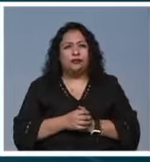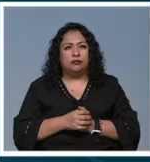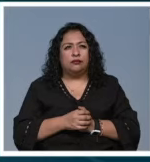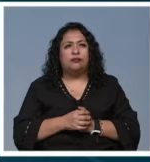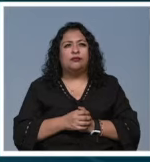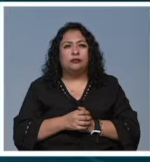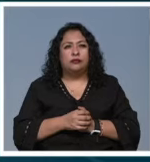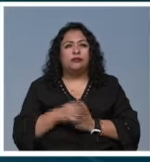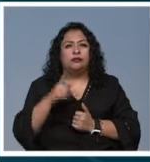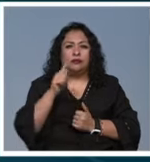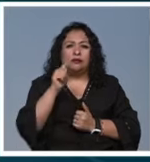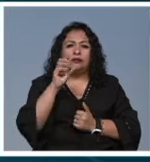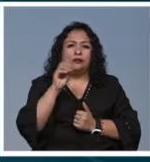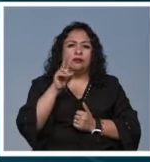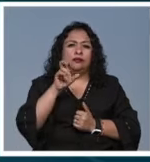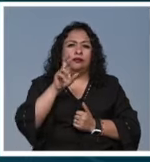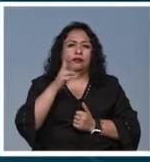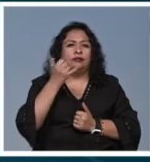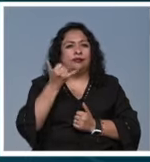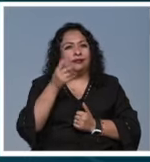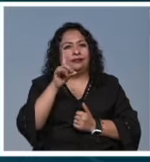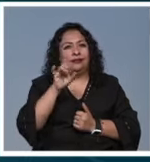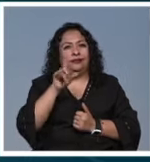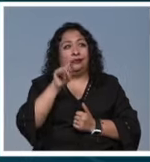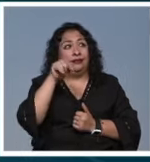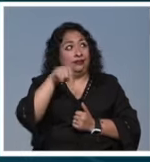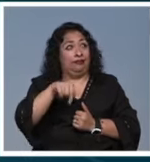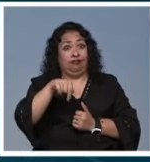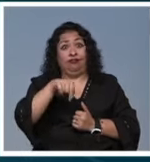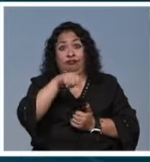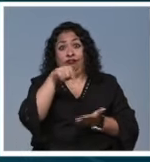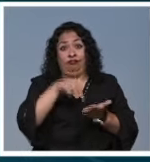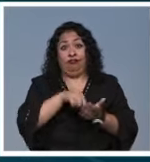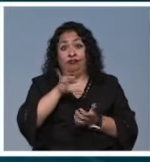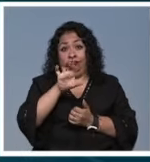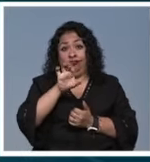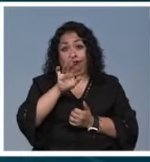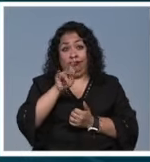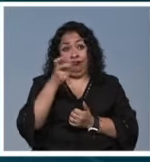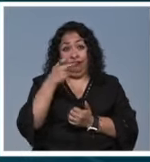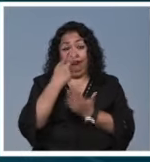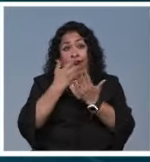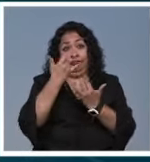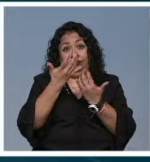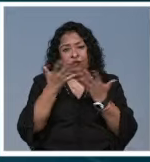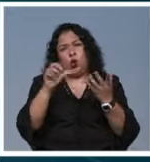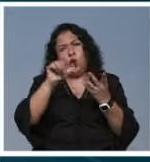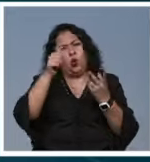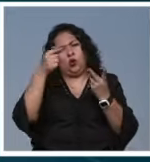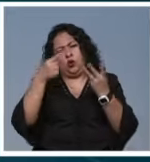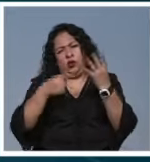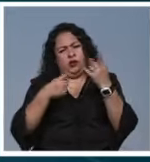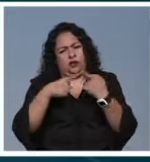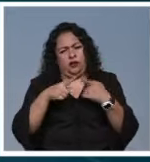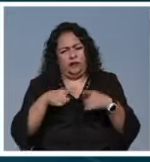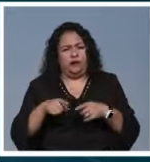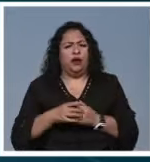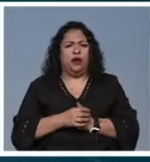de Tovar y de Teresa es justamente este Centro de las Artes, ¿sí? Entre otras cosas, ¿no? Siempre